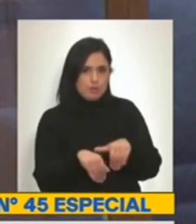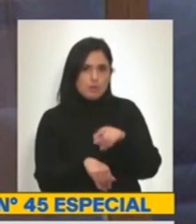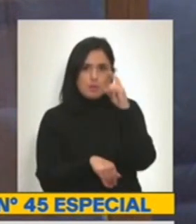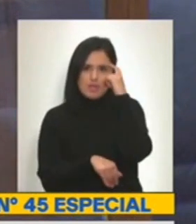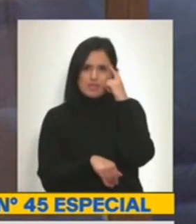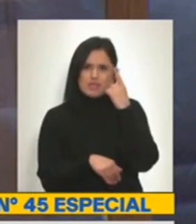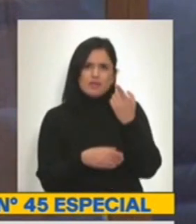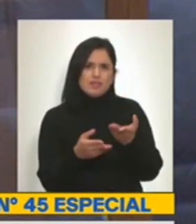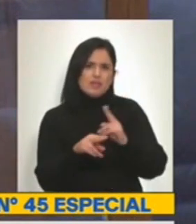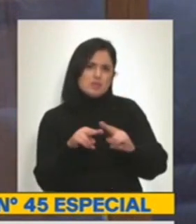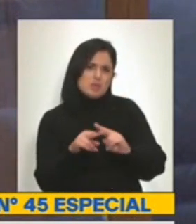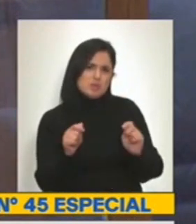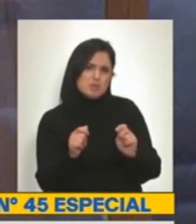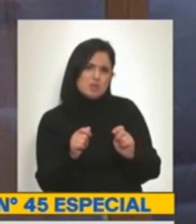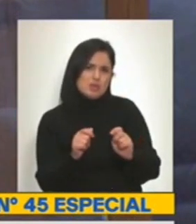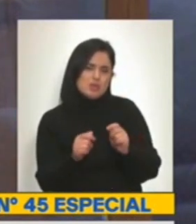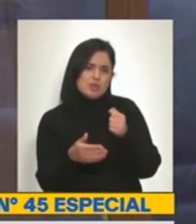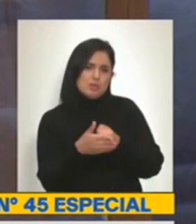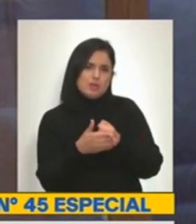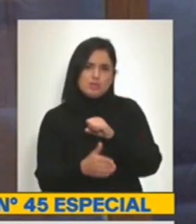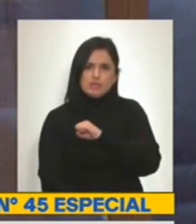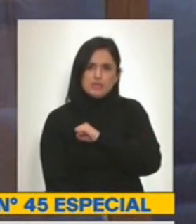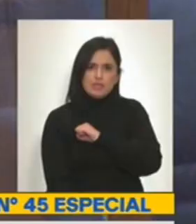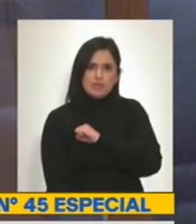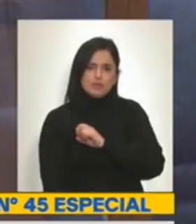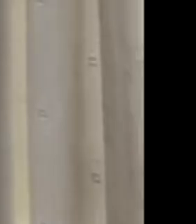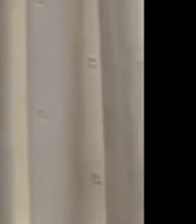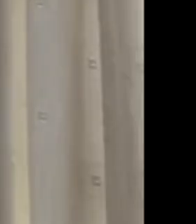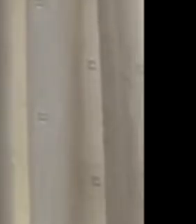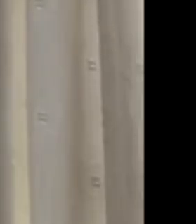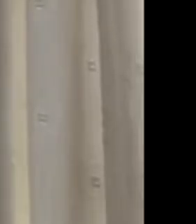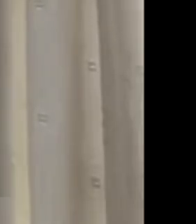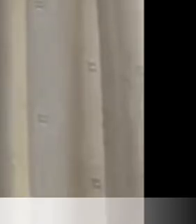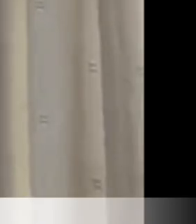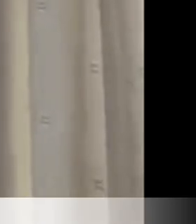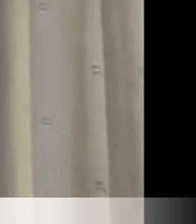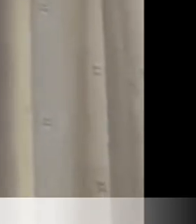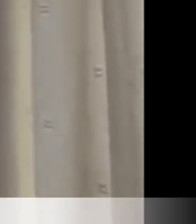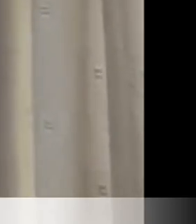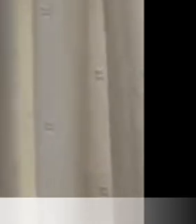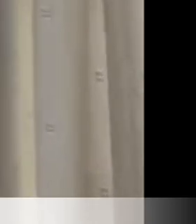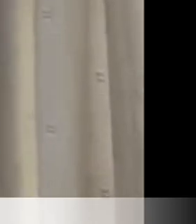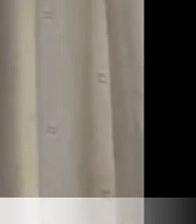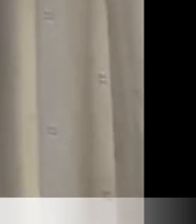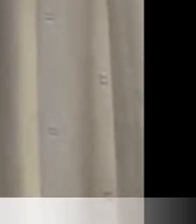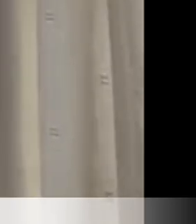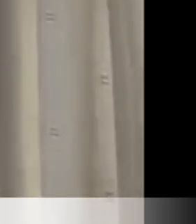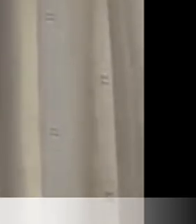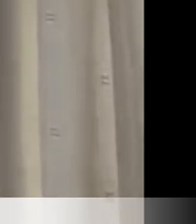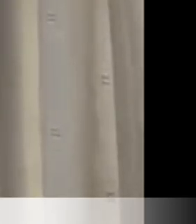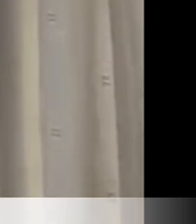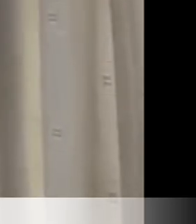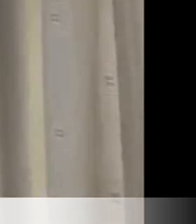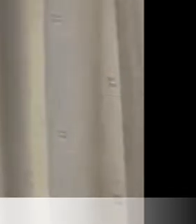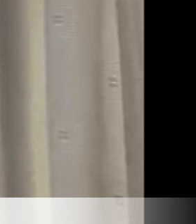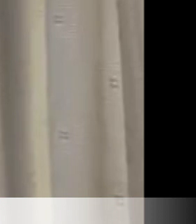colocar soluciones para combatir la criminalidad en Santiago se regrave el resto del país. Un grupo transversal de diputados en nuestra región, la totalidad, le